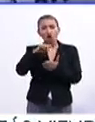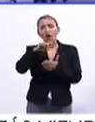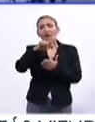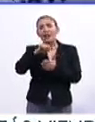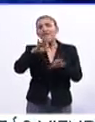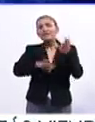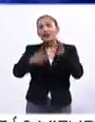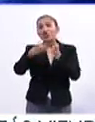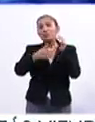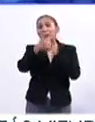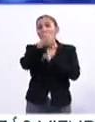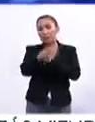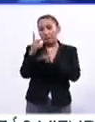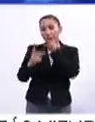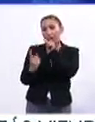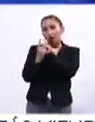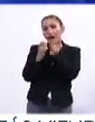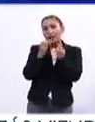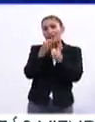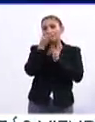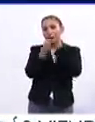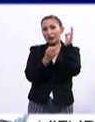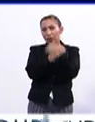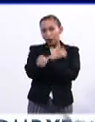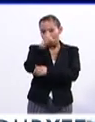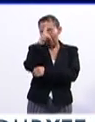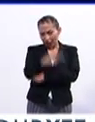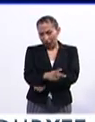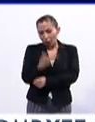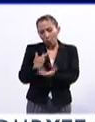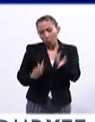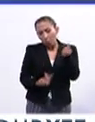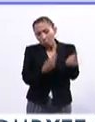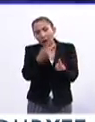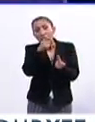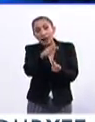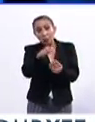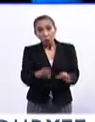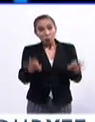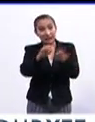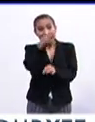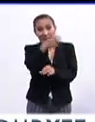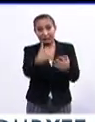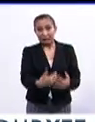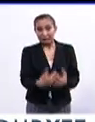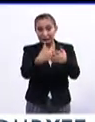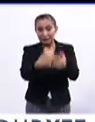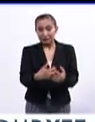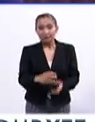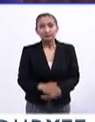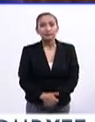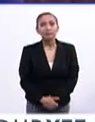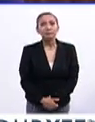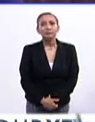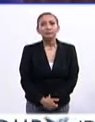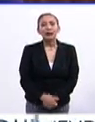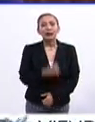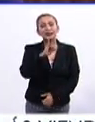2006 conversó con la agencia informativa de educación de méxico sobre el potencial de esta tecnología